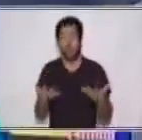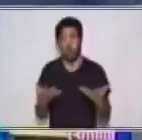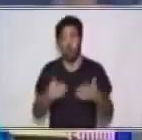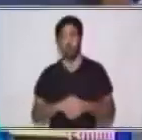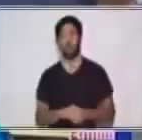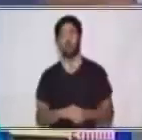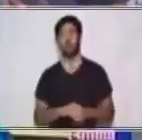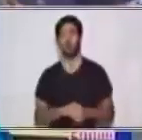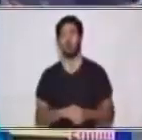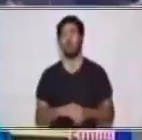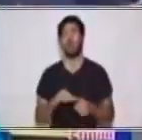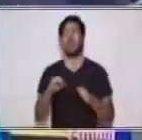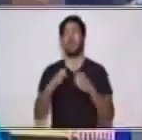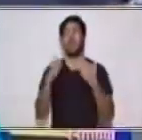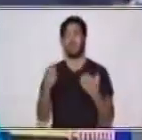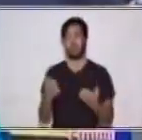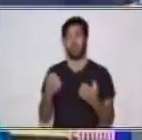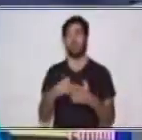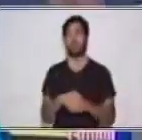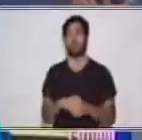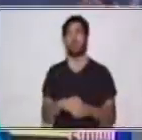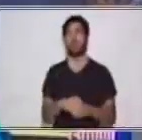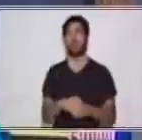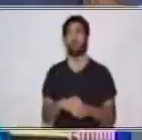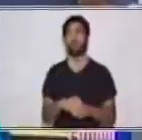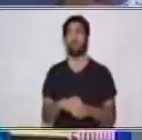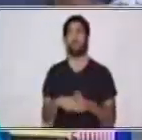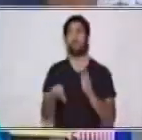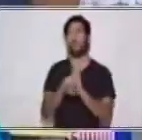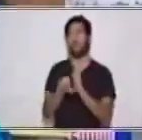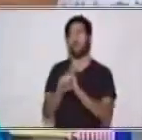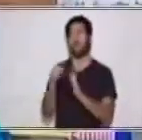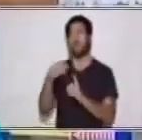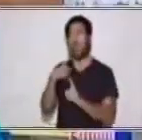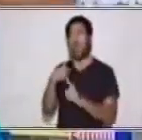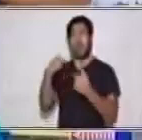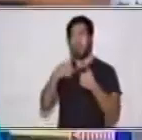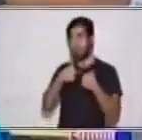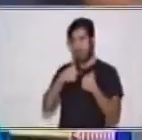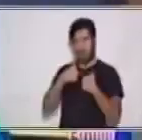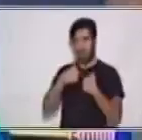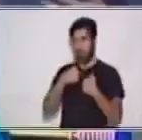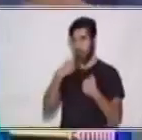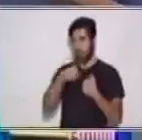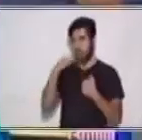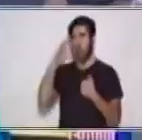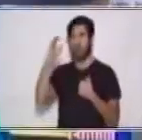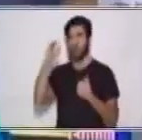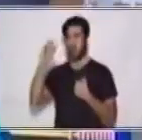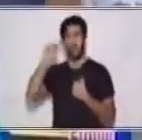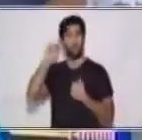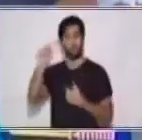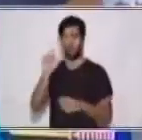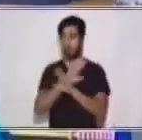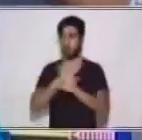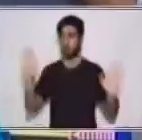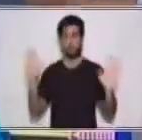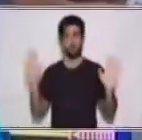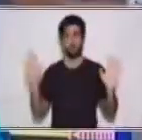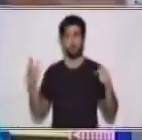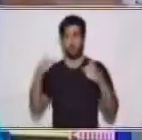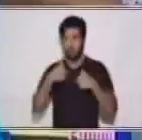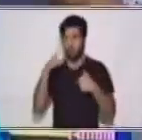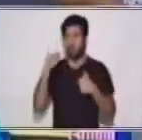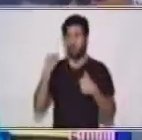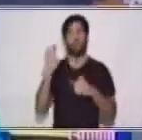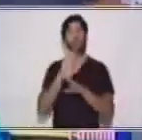subjetivo? Persuadir y convencer, es decir, hacer válido mi punto de vista a través de recursos